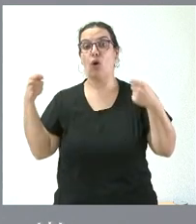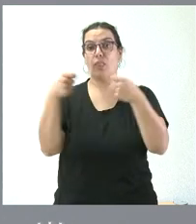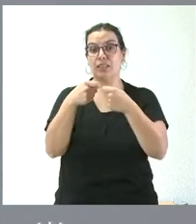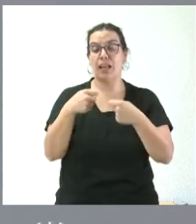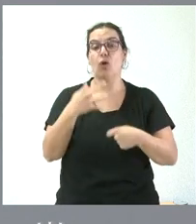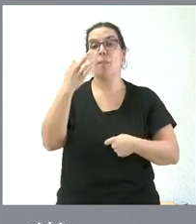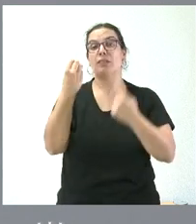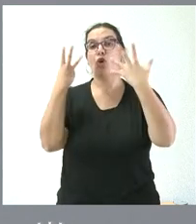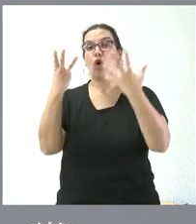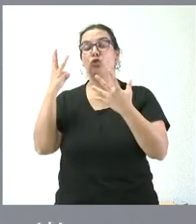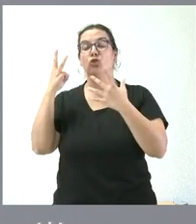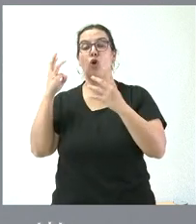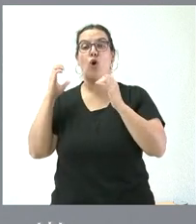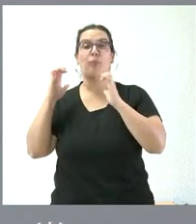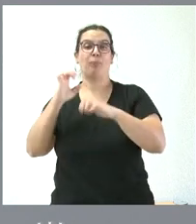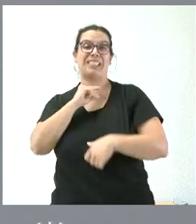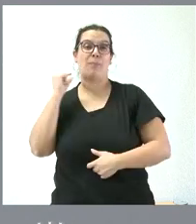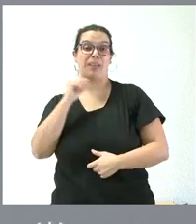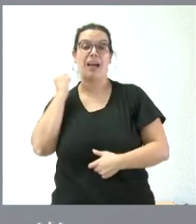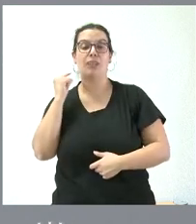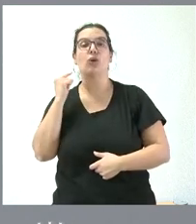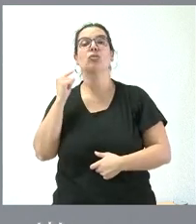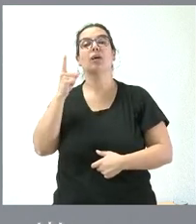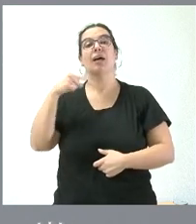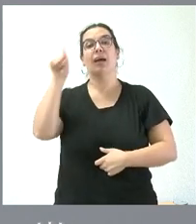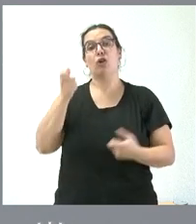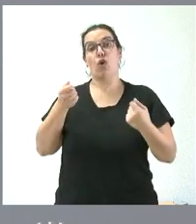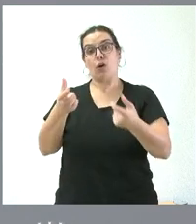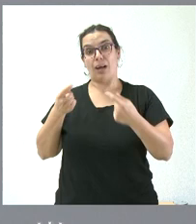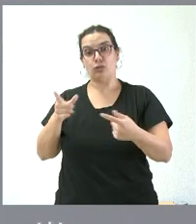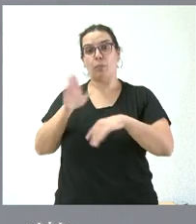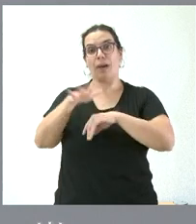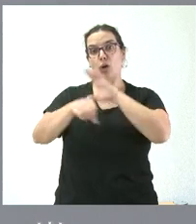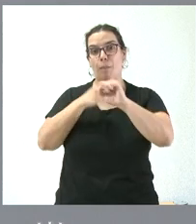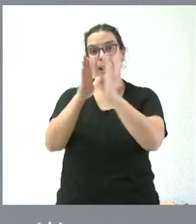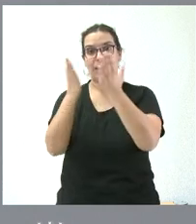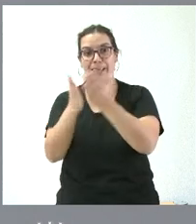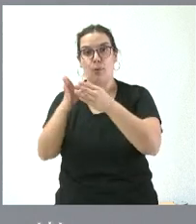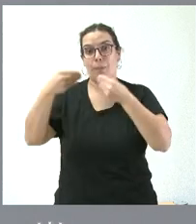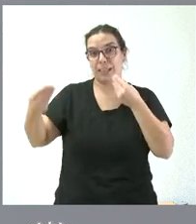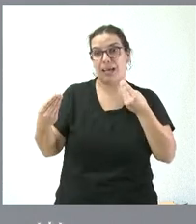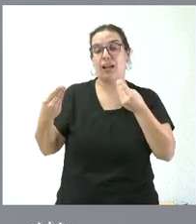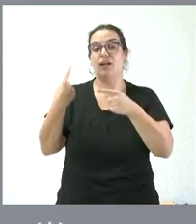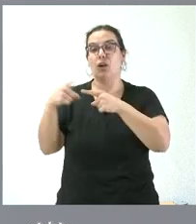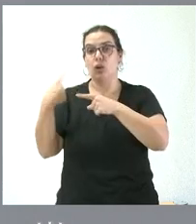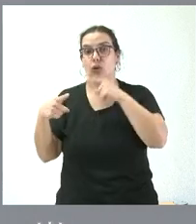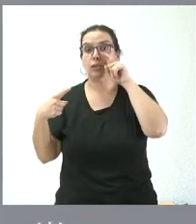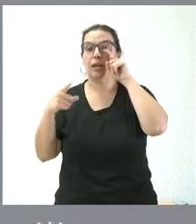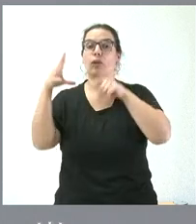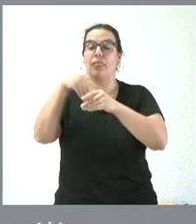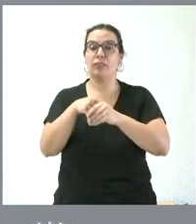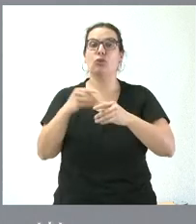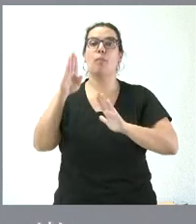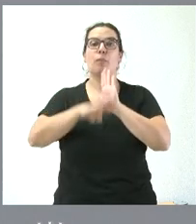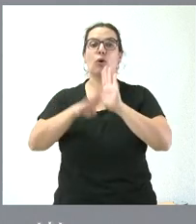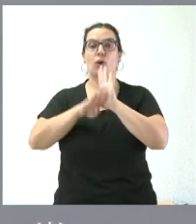seminarios de Castilla y león por la gestión de su banco de libro de textos y material curricular derivados del programa de gratuidad de libro de